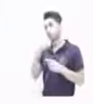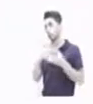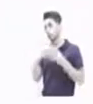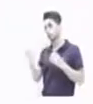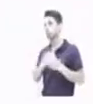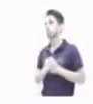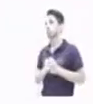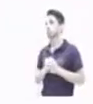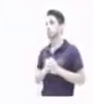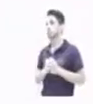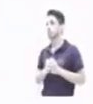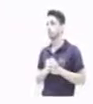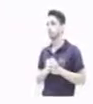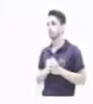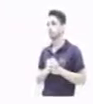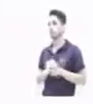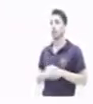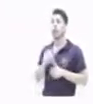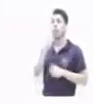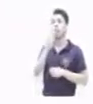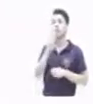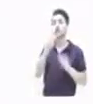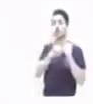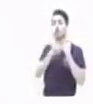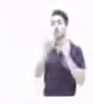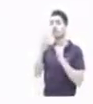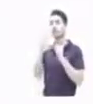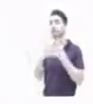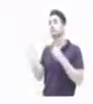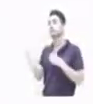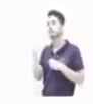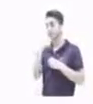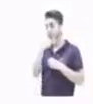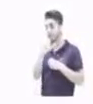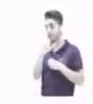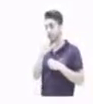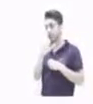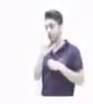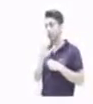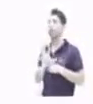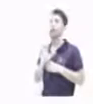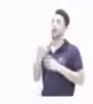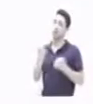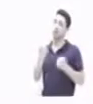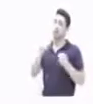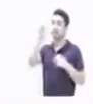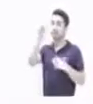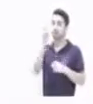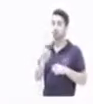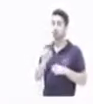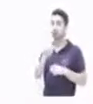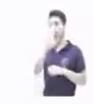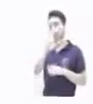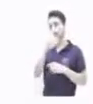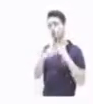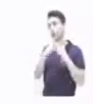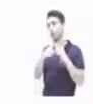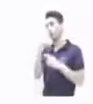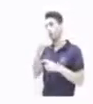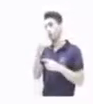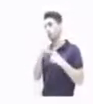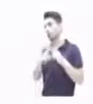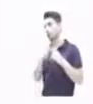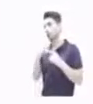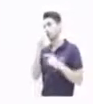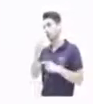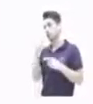2 por 1. Ahora, 8 menos 3 es 5. Y como es factorial, sería 5